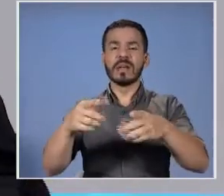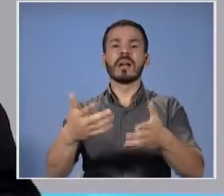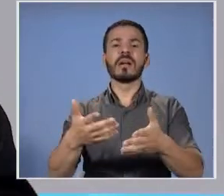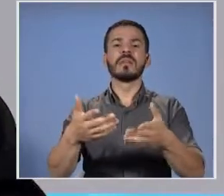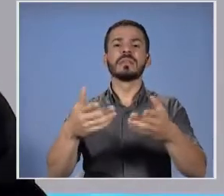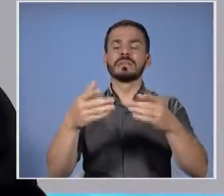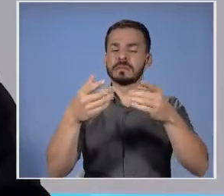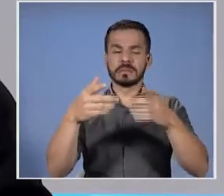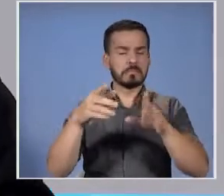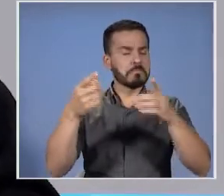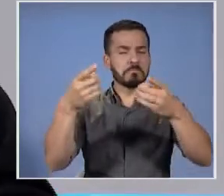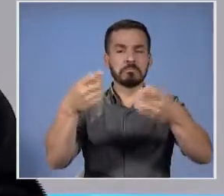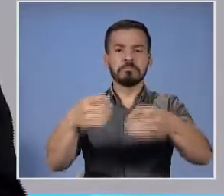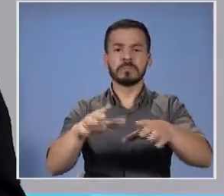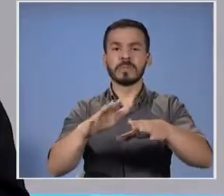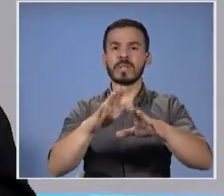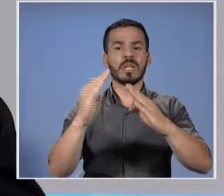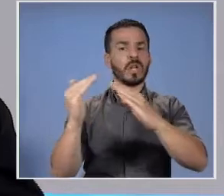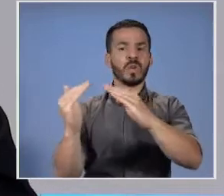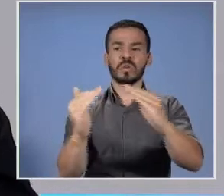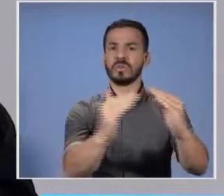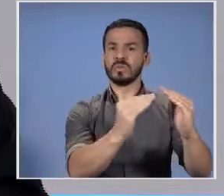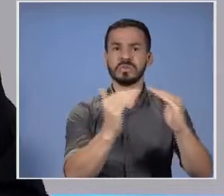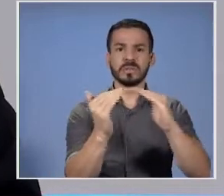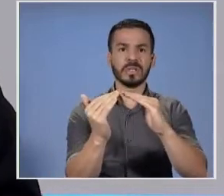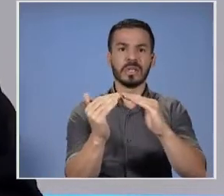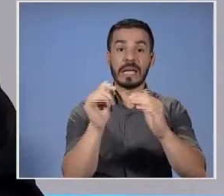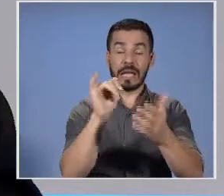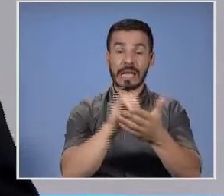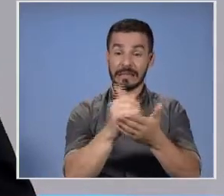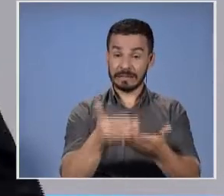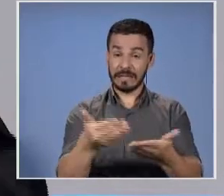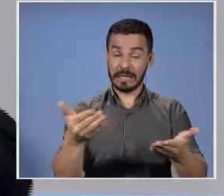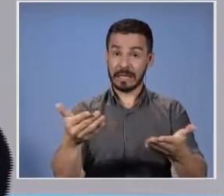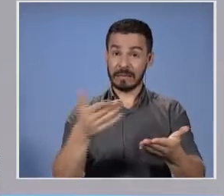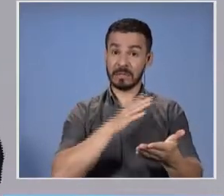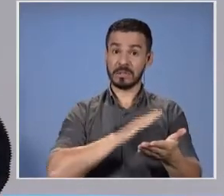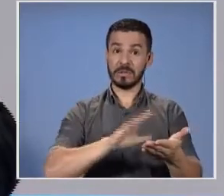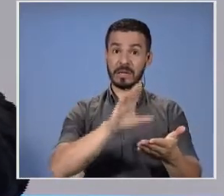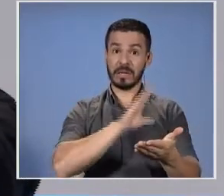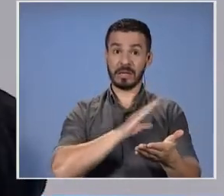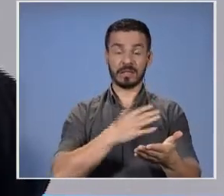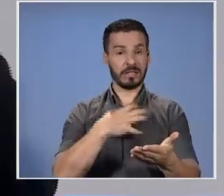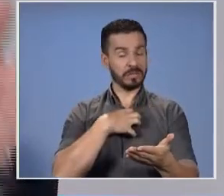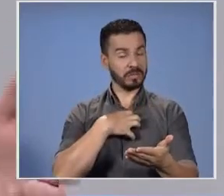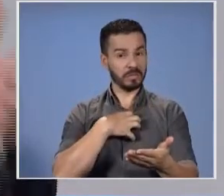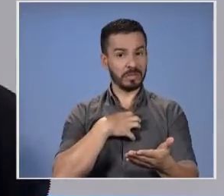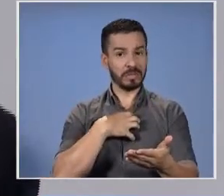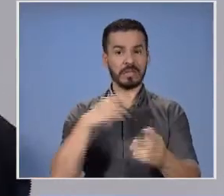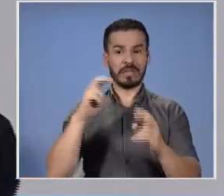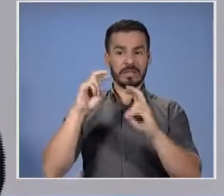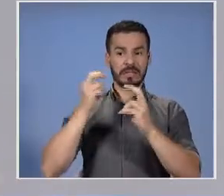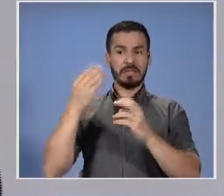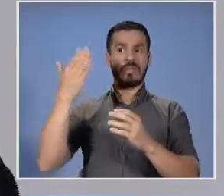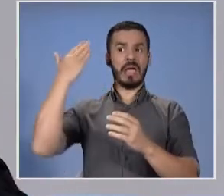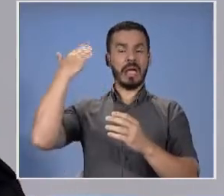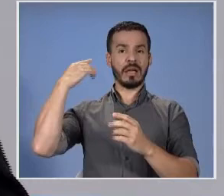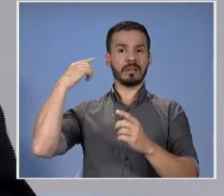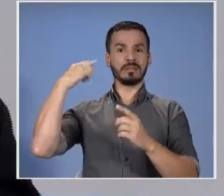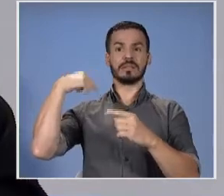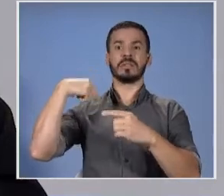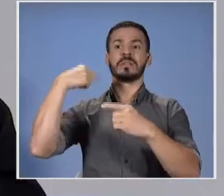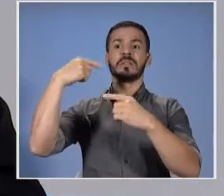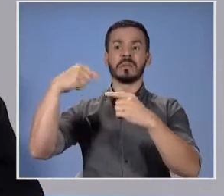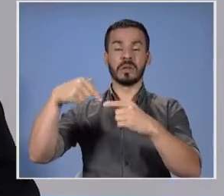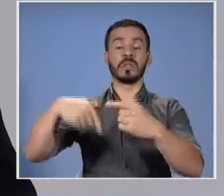términos absolutamente ciudadanos. Y ese elemento creo que nos caracteriza, ha sido un tema desde antes, durante y después